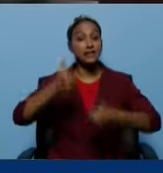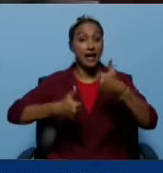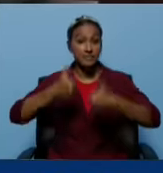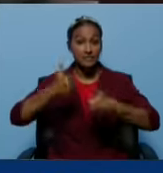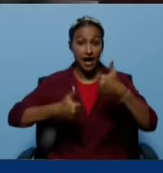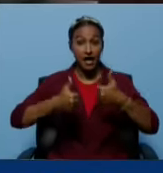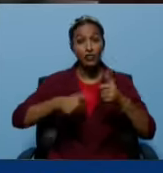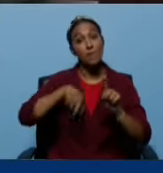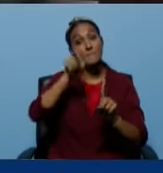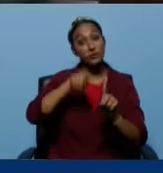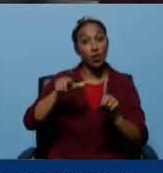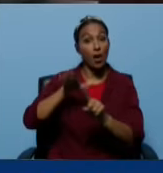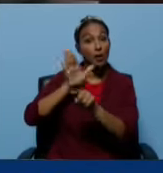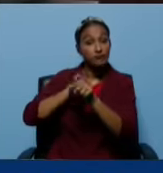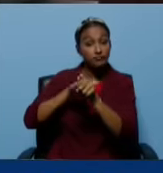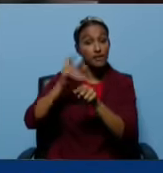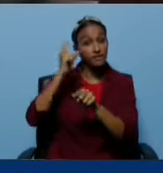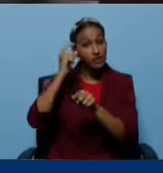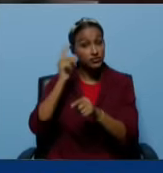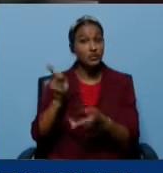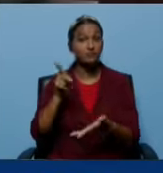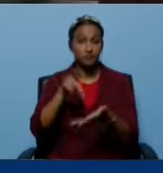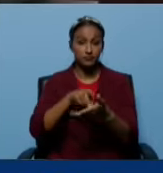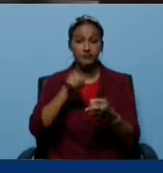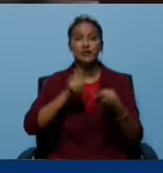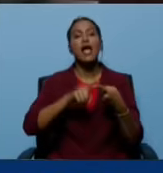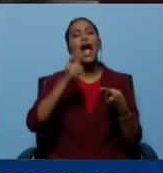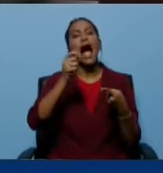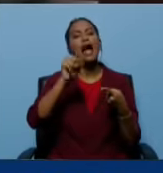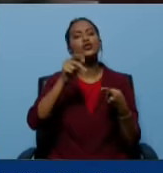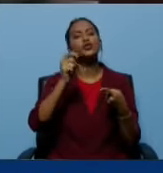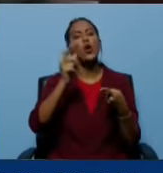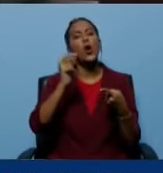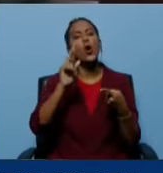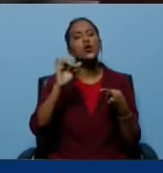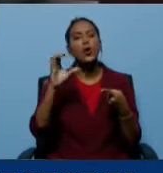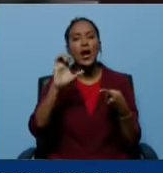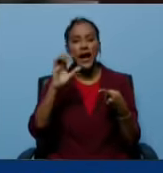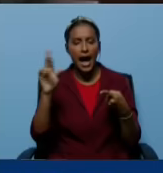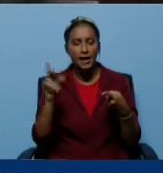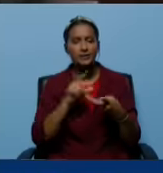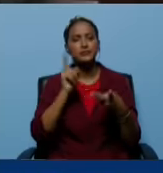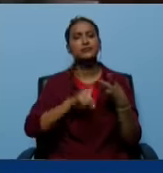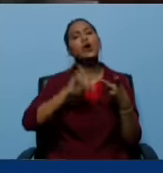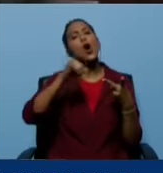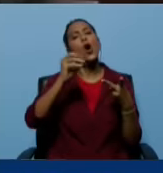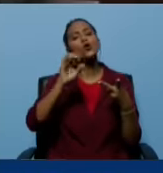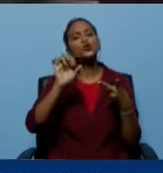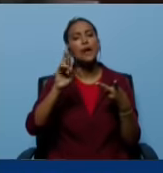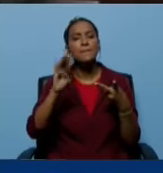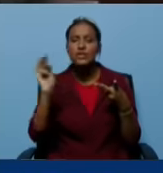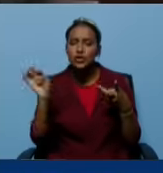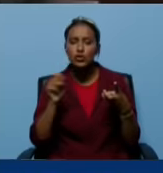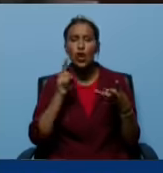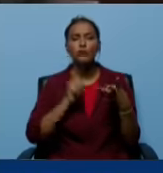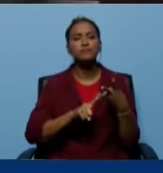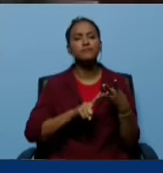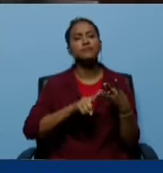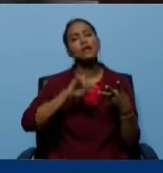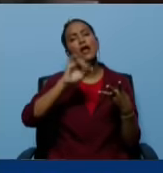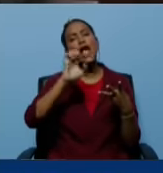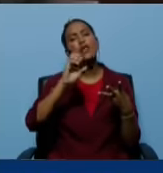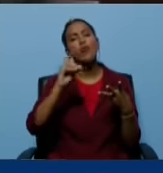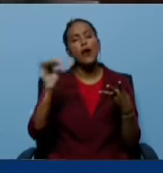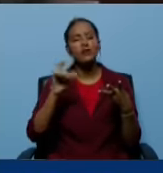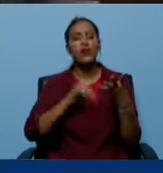saber, los ciudadanos Antonio Ecarri, Enrique Márquez, José Brito, Luis Eduardo Martínez,